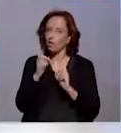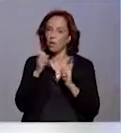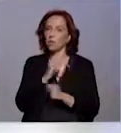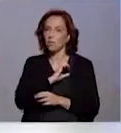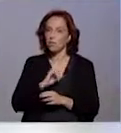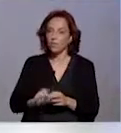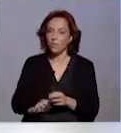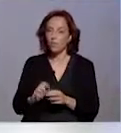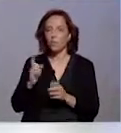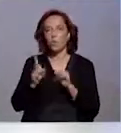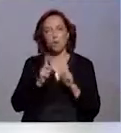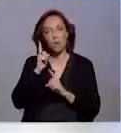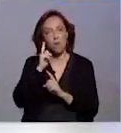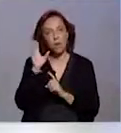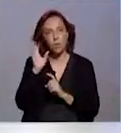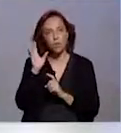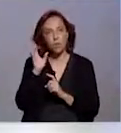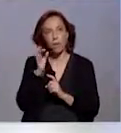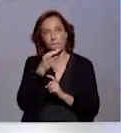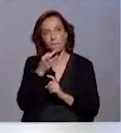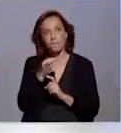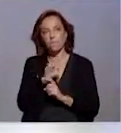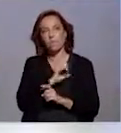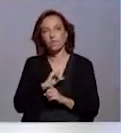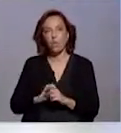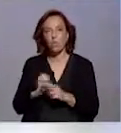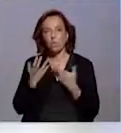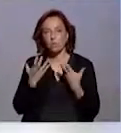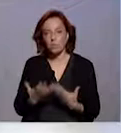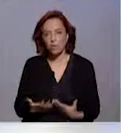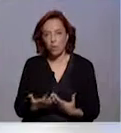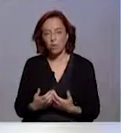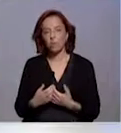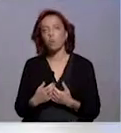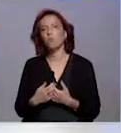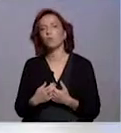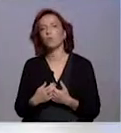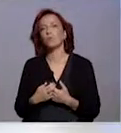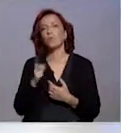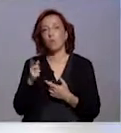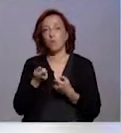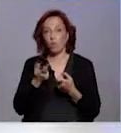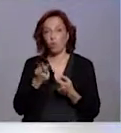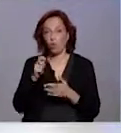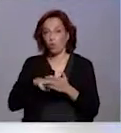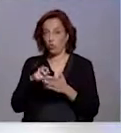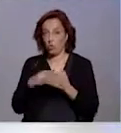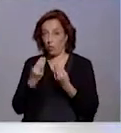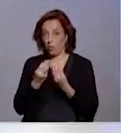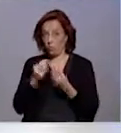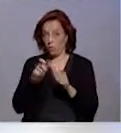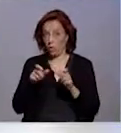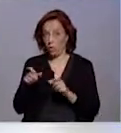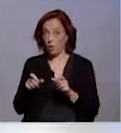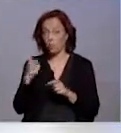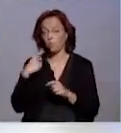escuchamos muchas veces que tenemos un estado que es pesado es un gran empleador eso también le da una oportunidad de vida a mucha gente